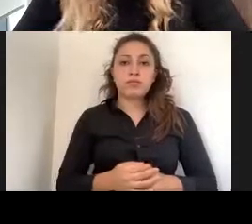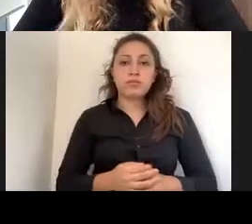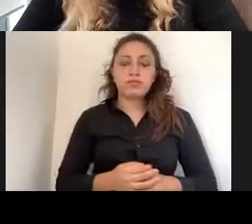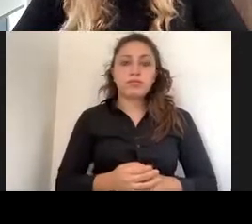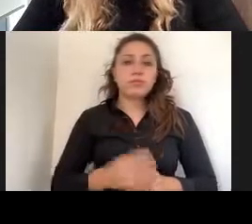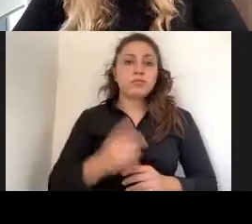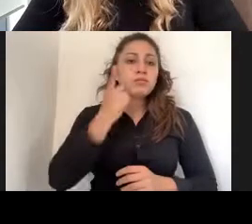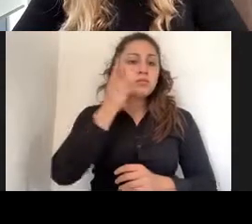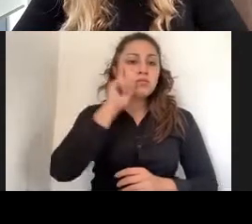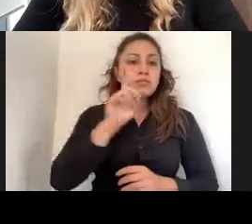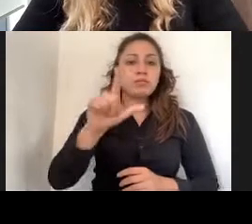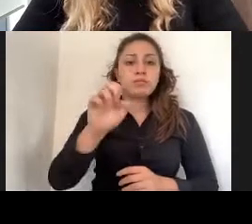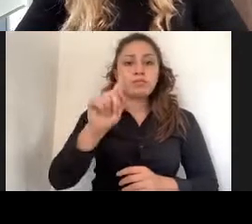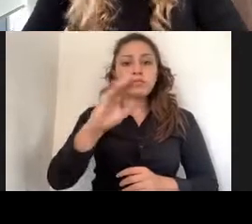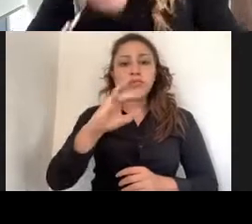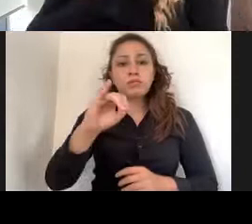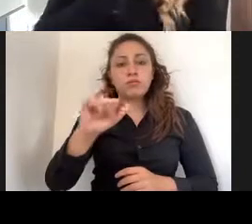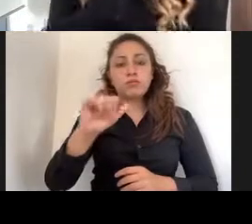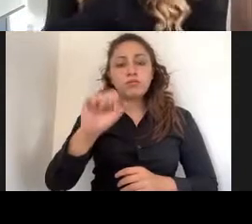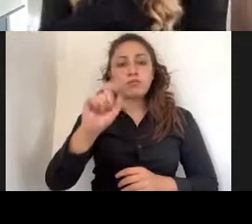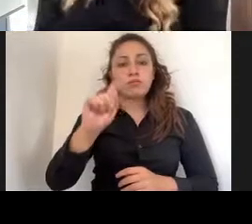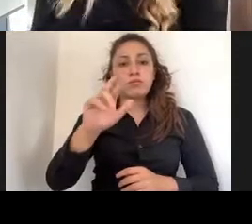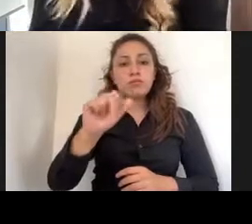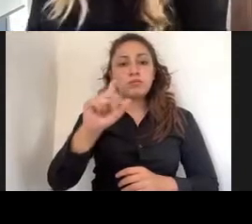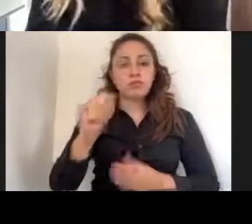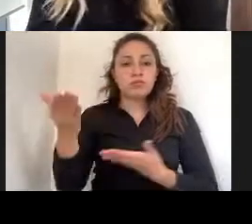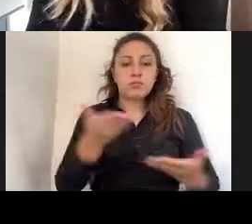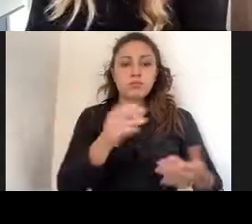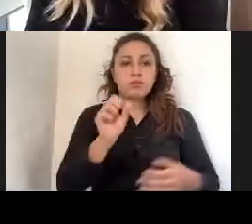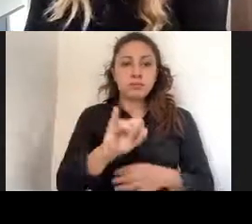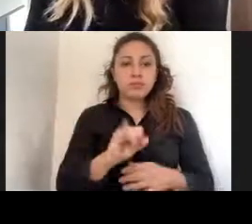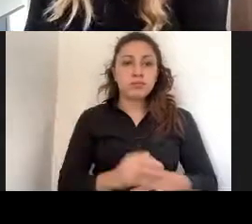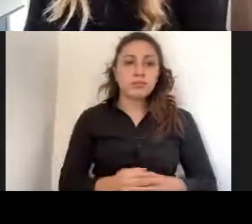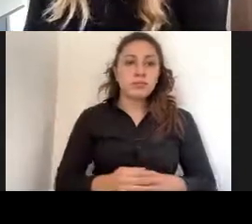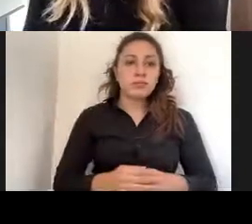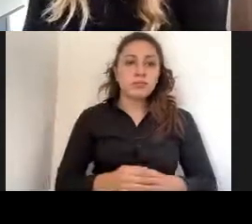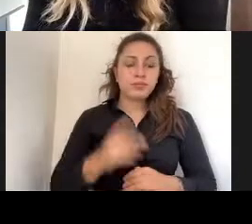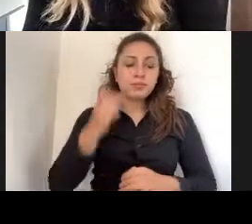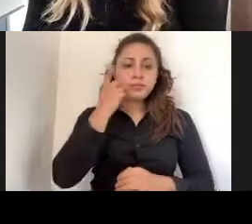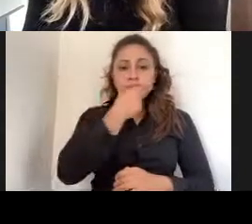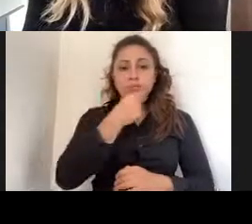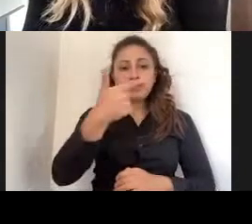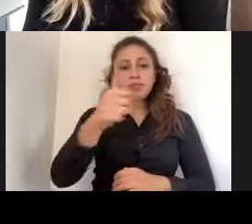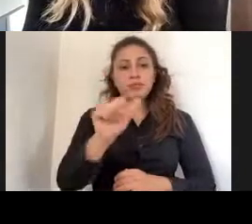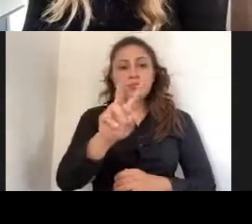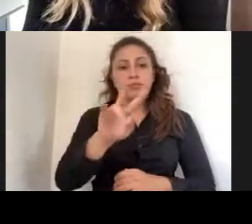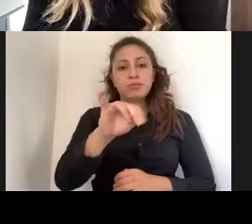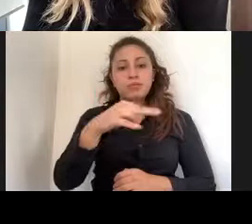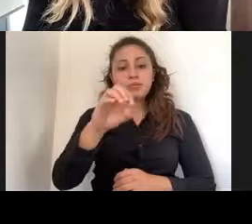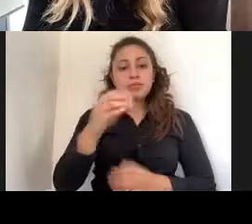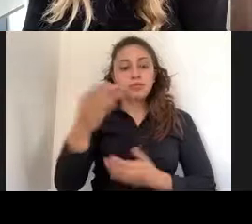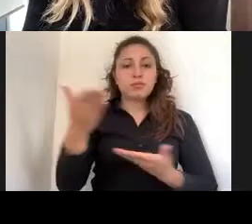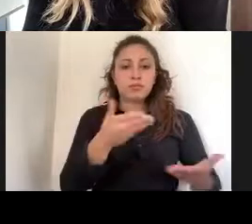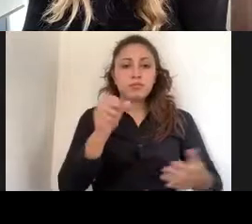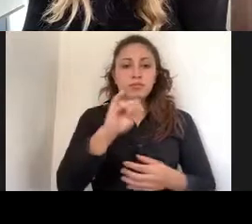Diputada Leticia Estrada. Leticia Estrada Hernández, presente. Diputado Jorge Gaviño. Gaviño,